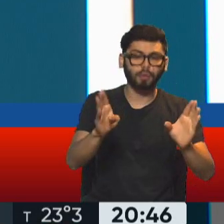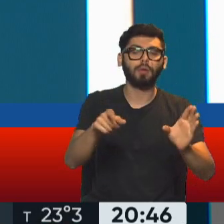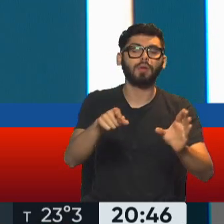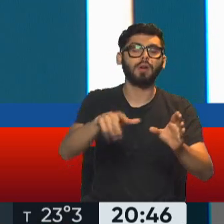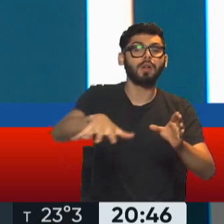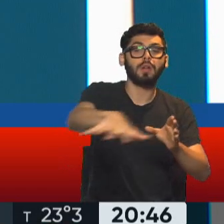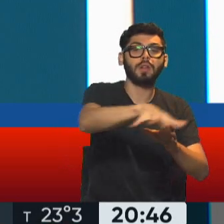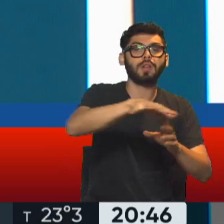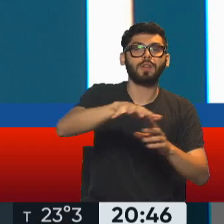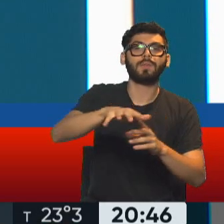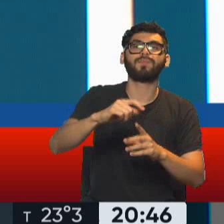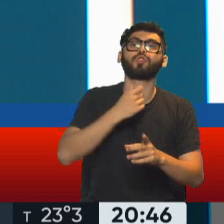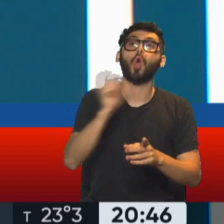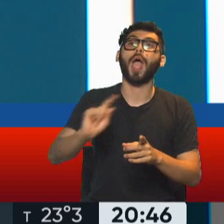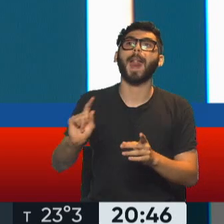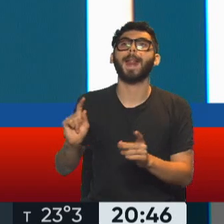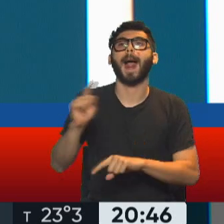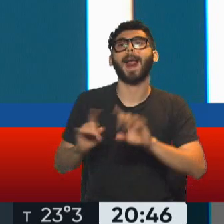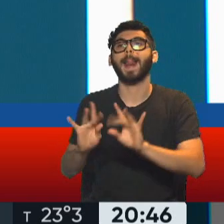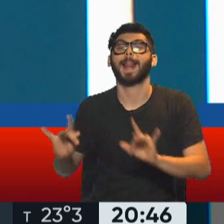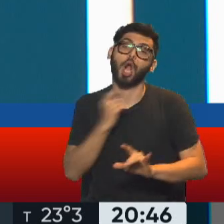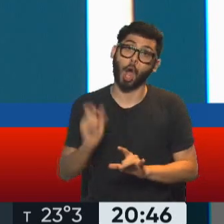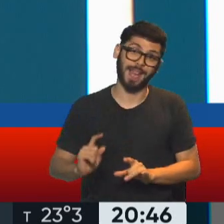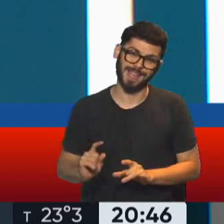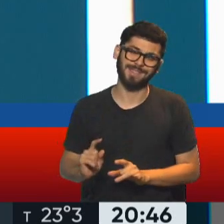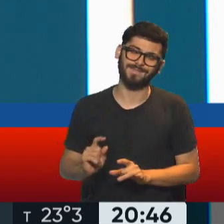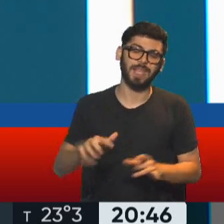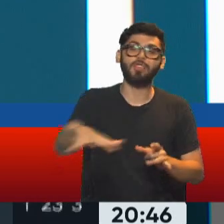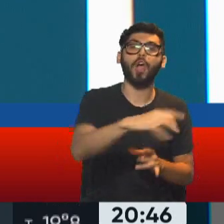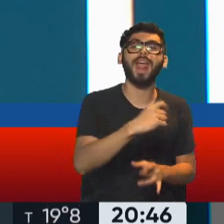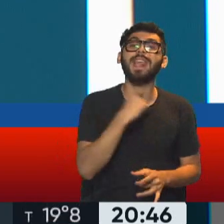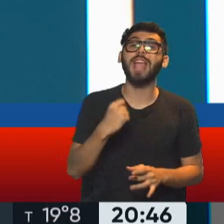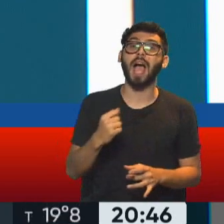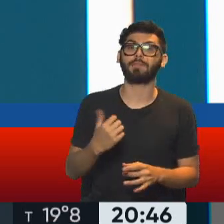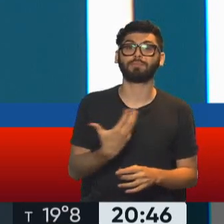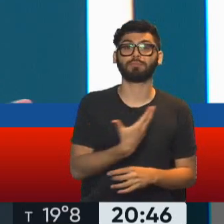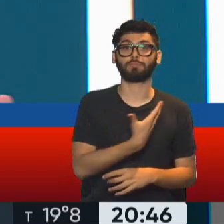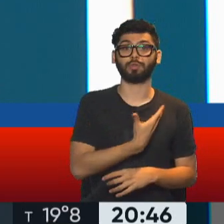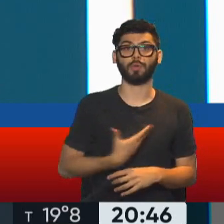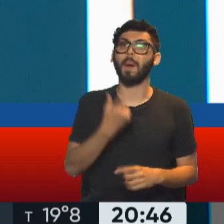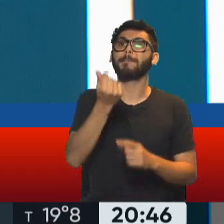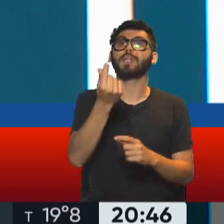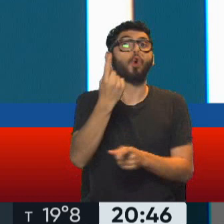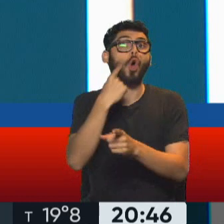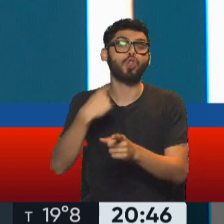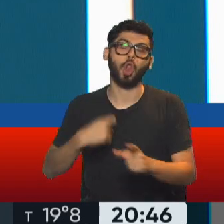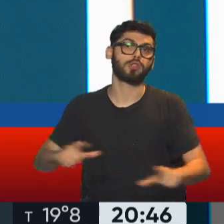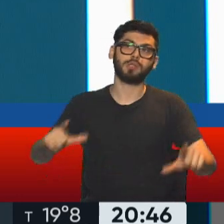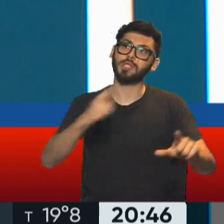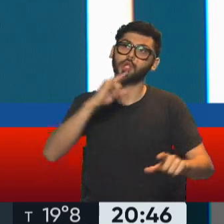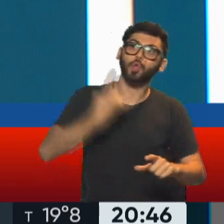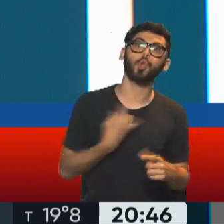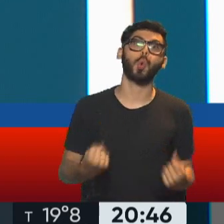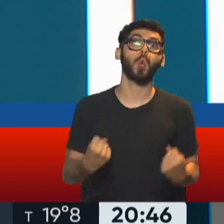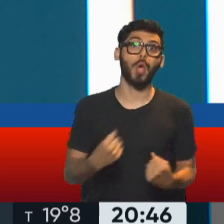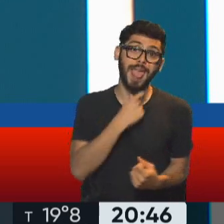lo que esperaba no era moderación. ¿Por qué? Porque esperaba, por ejemplo, mayor protagonismo del gobierno en el control de precios, los que recién hablábamos. Claro. No